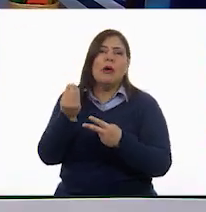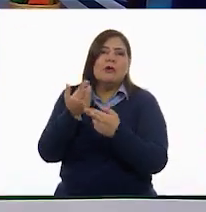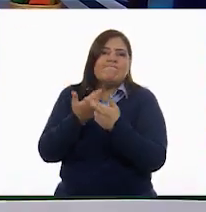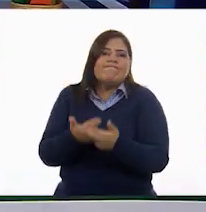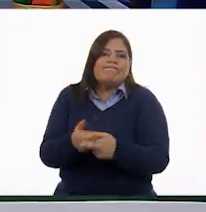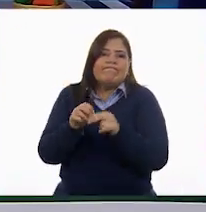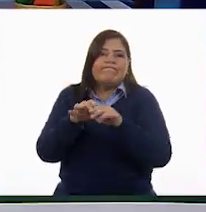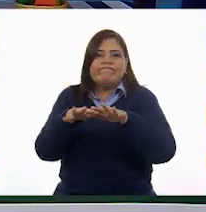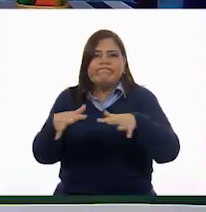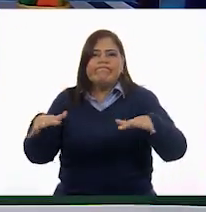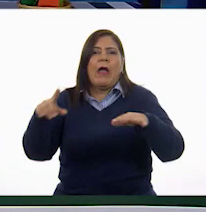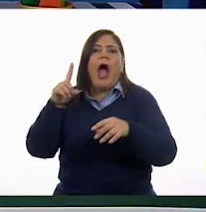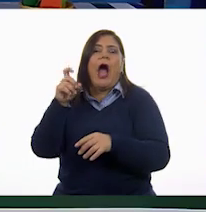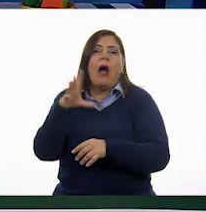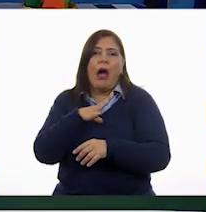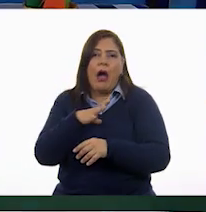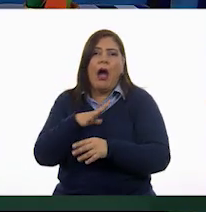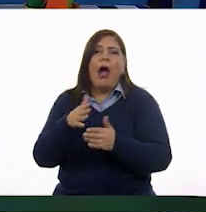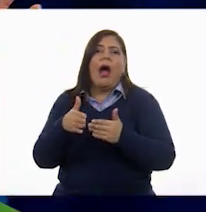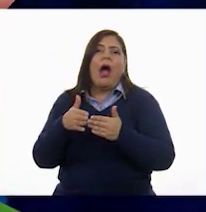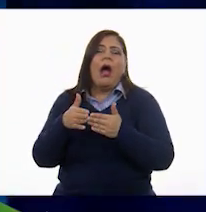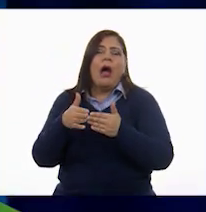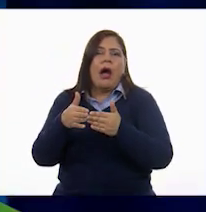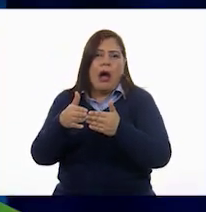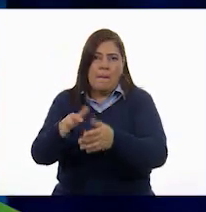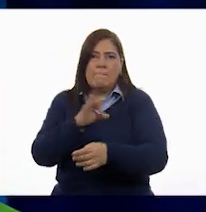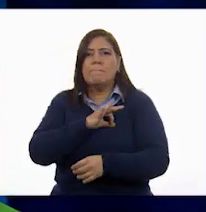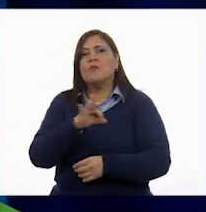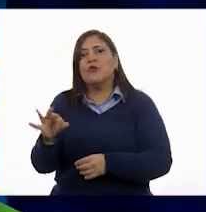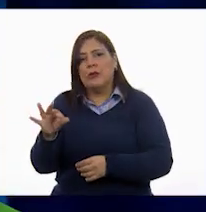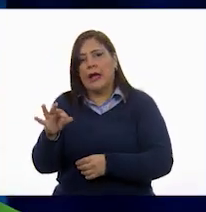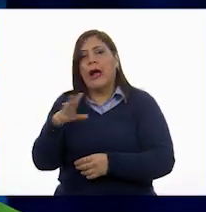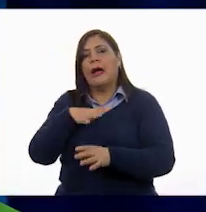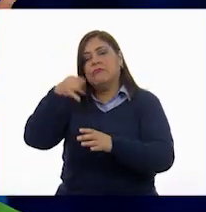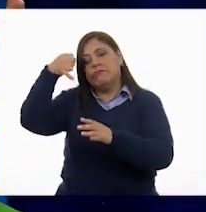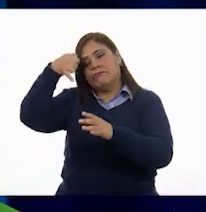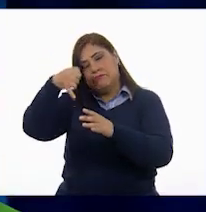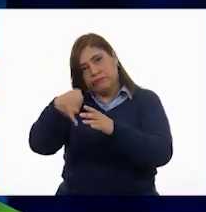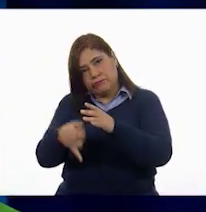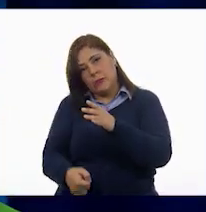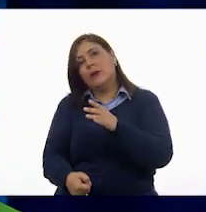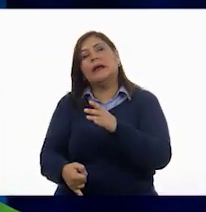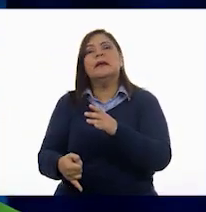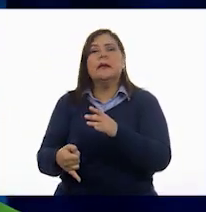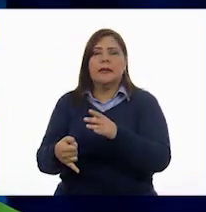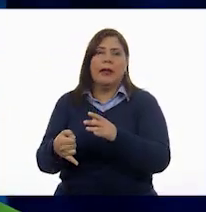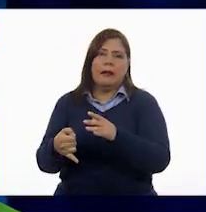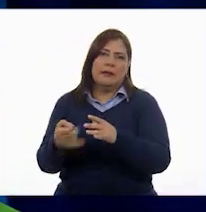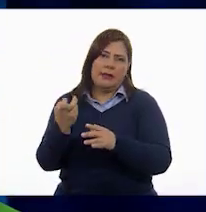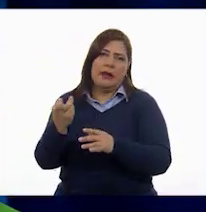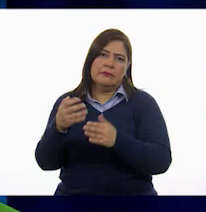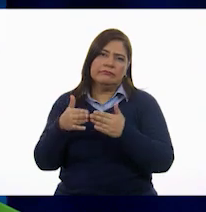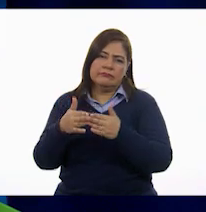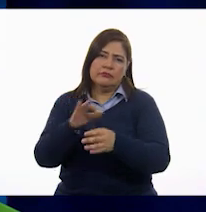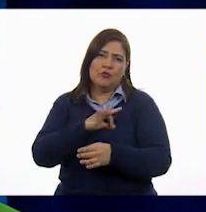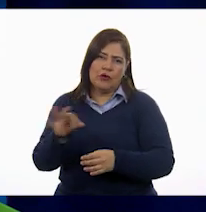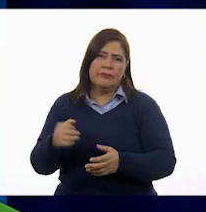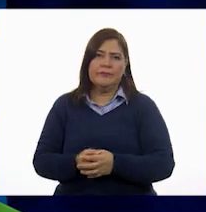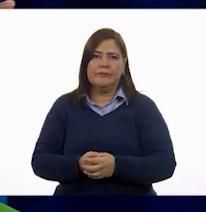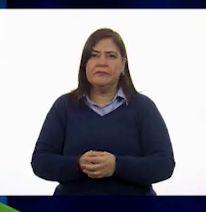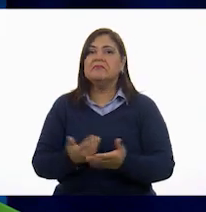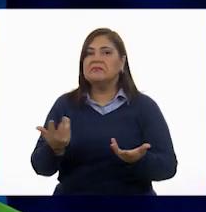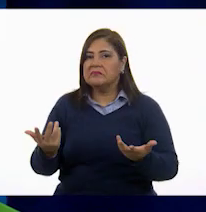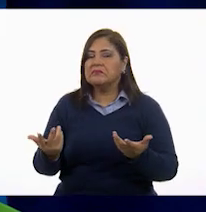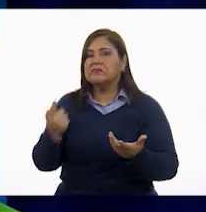Transporta o lleva mucha agua, tiene mucha profundidad y permite la navegación. Claro.